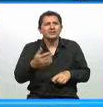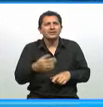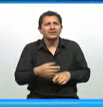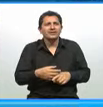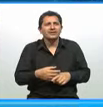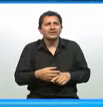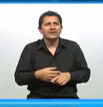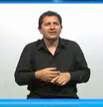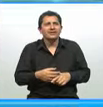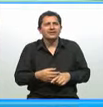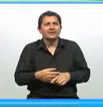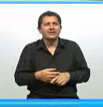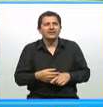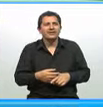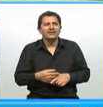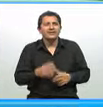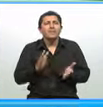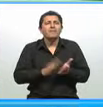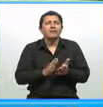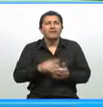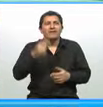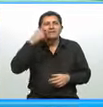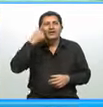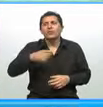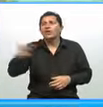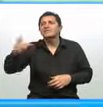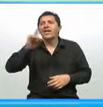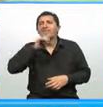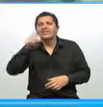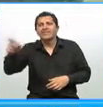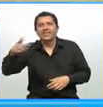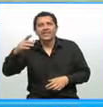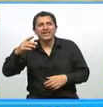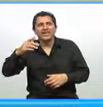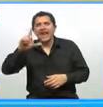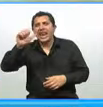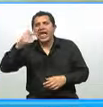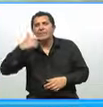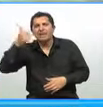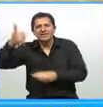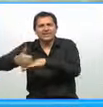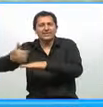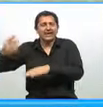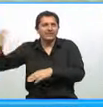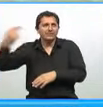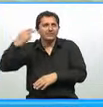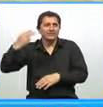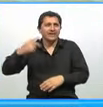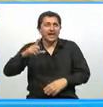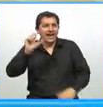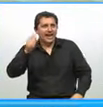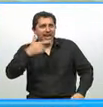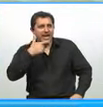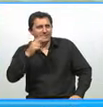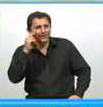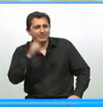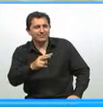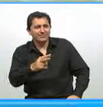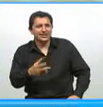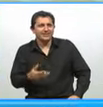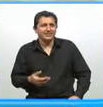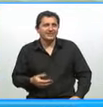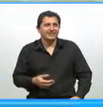No. Sacá la mano en los bolsillos y probá. Le da vergüenza que está el entrenador de San Lorenzo, que está Julio Lamas acá. Le da vergüenza, Julio Lamas lo está mirando, evaluándolo. Pero está